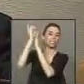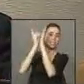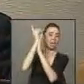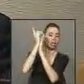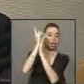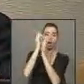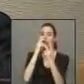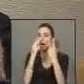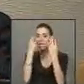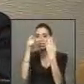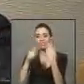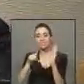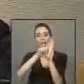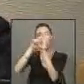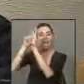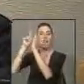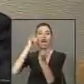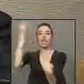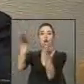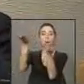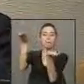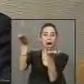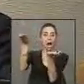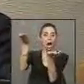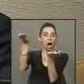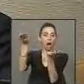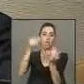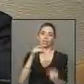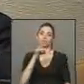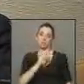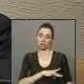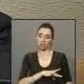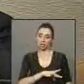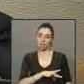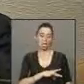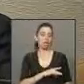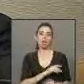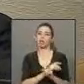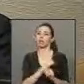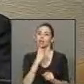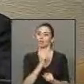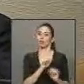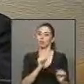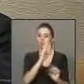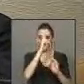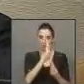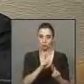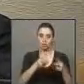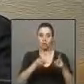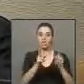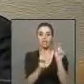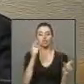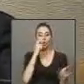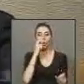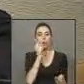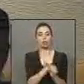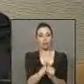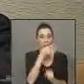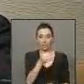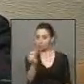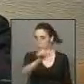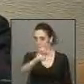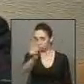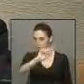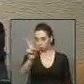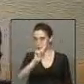revisando la legislación comparada, que efectivamente en Chile se respetan los derechos humanos de los trabajadores. Porque eso no es